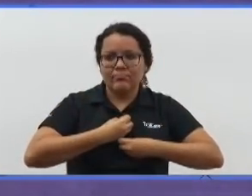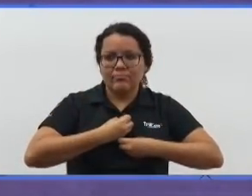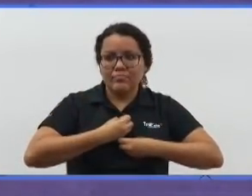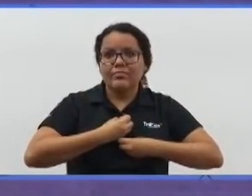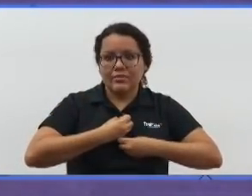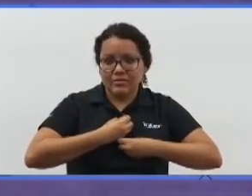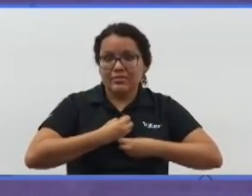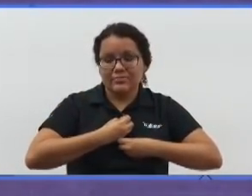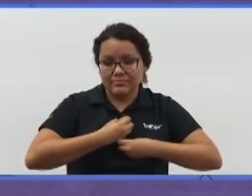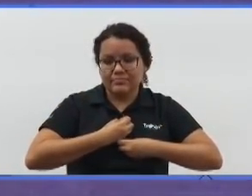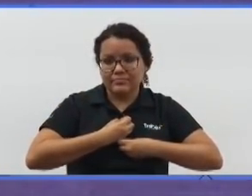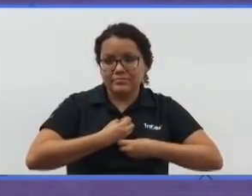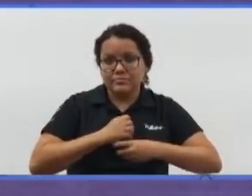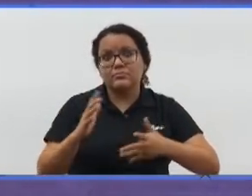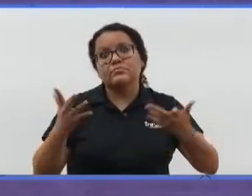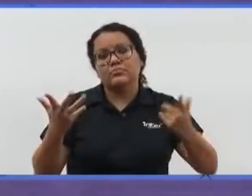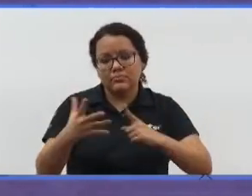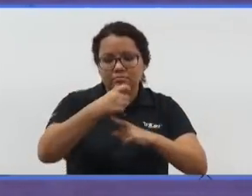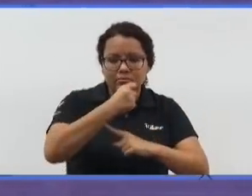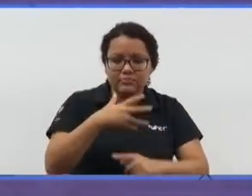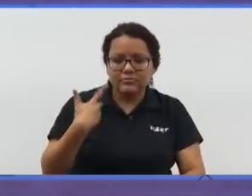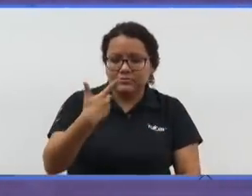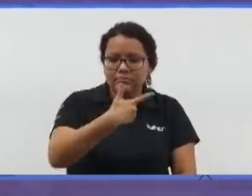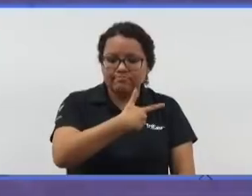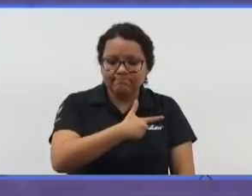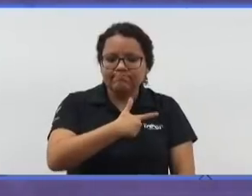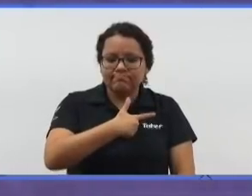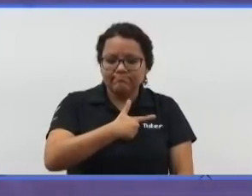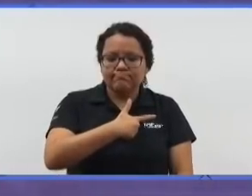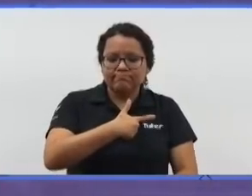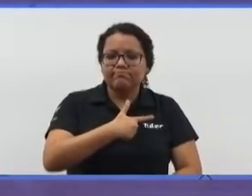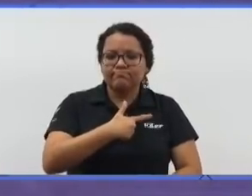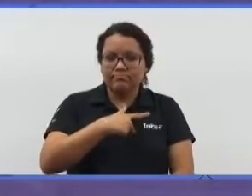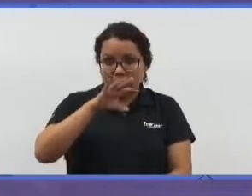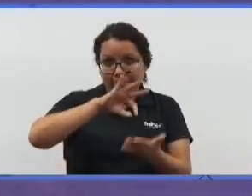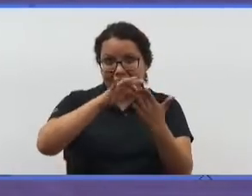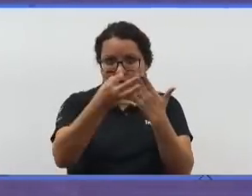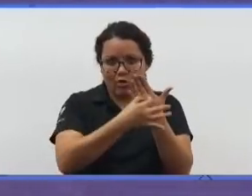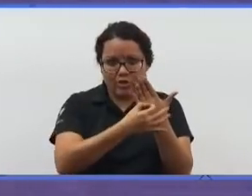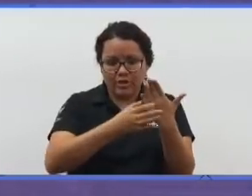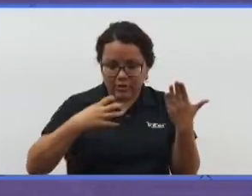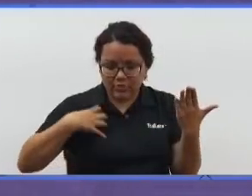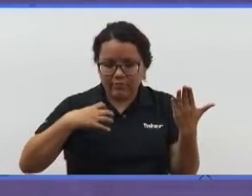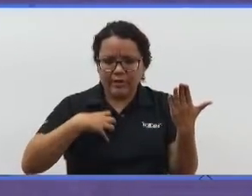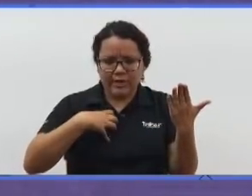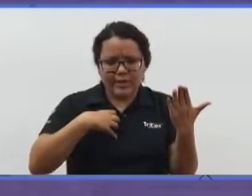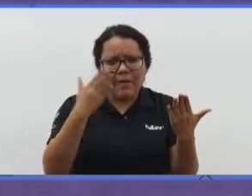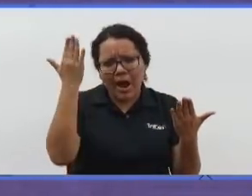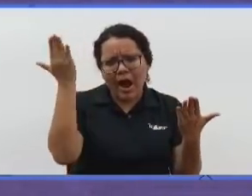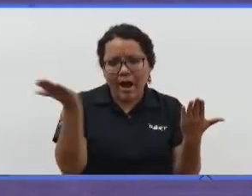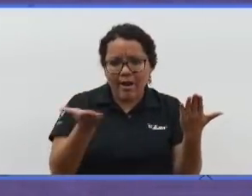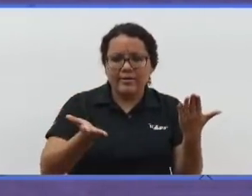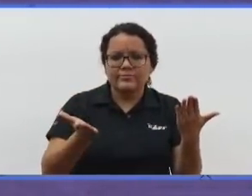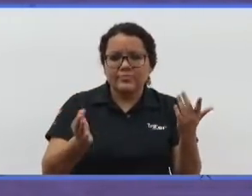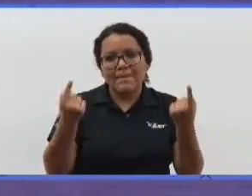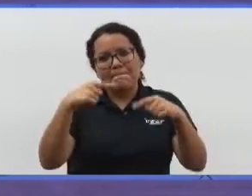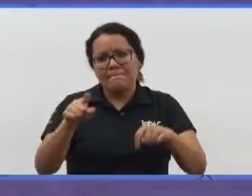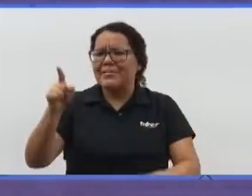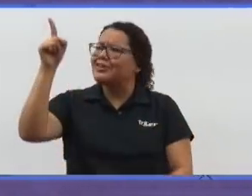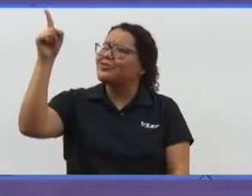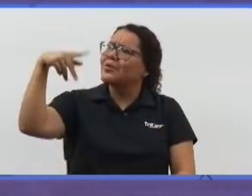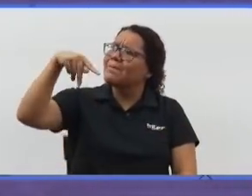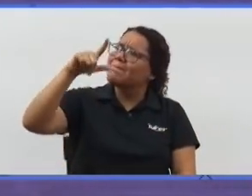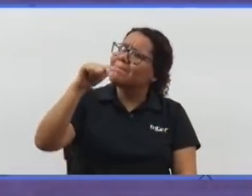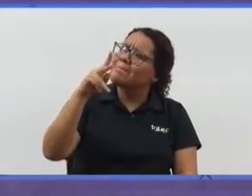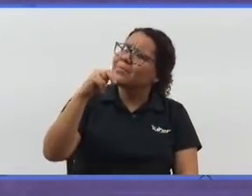y con los músicos para que nosotros desarrollamos planos para nuestros proyectos sintientes dígame un fuerte amén pero dios no te va a mandar los planos del